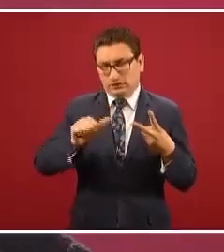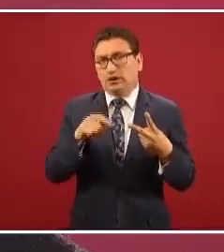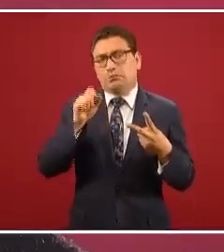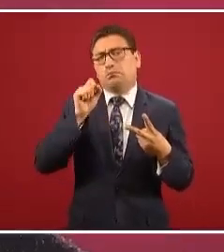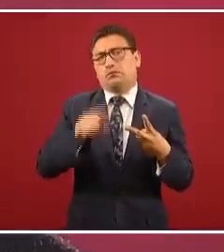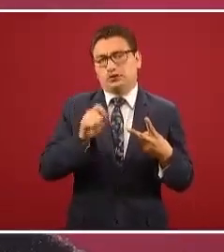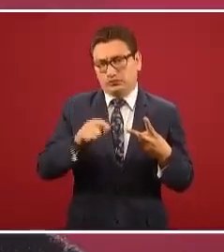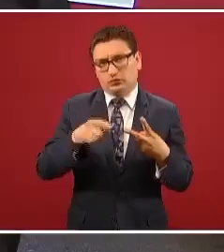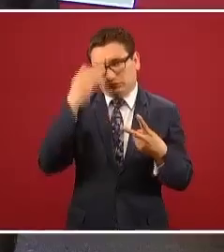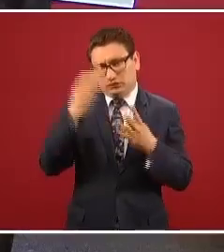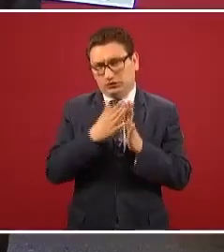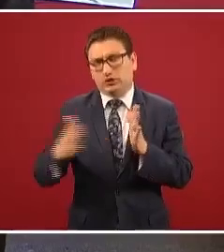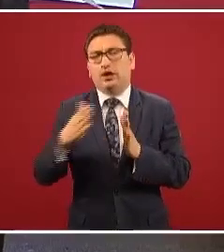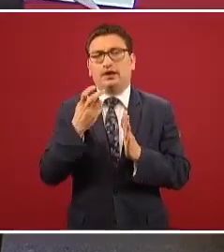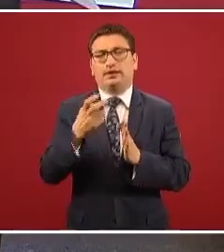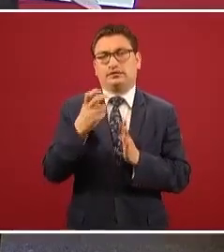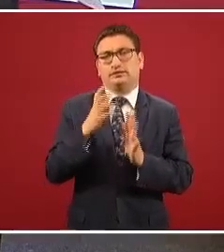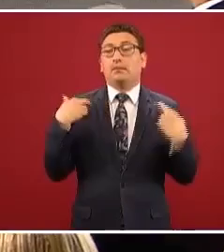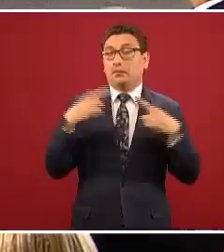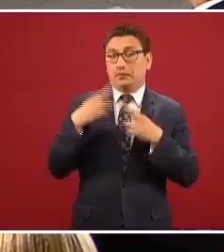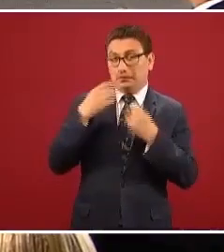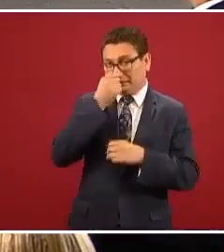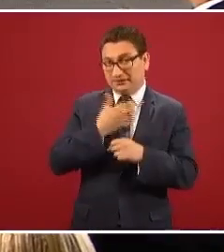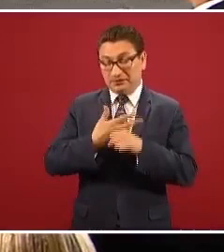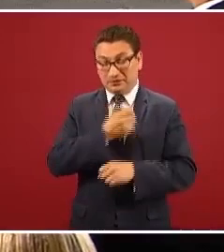estamos justamente en la temporada de influenza, ya en la fase final.